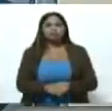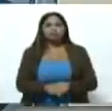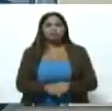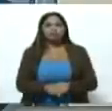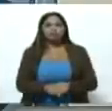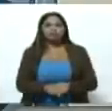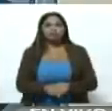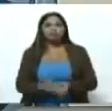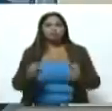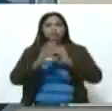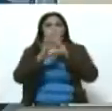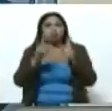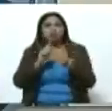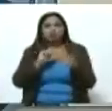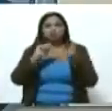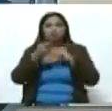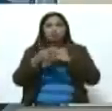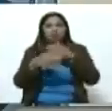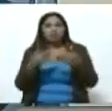Y obviamente hay un vuelco